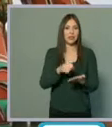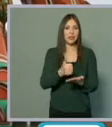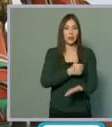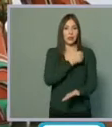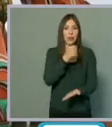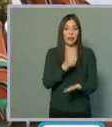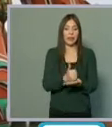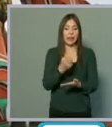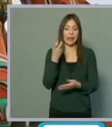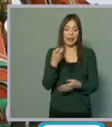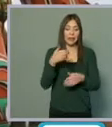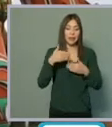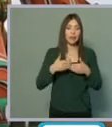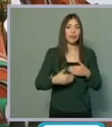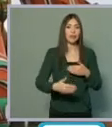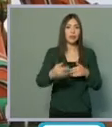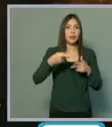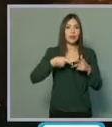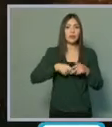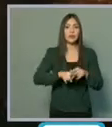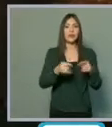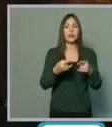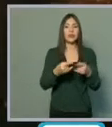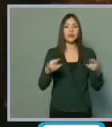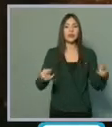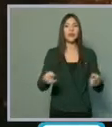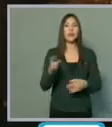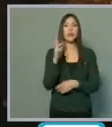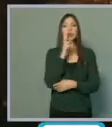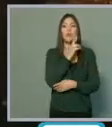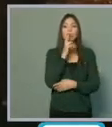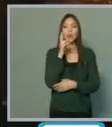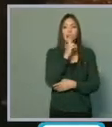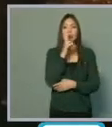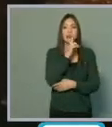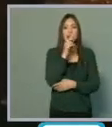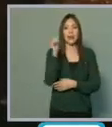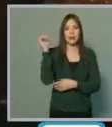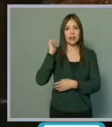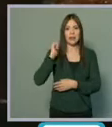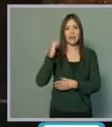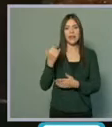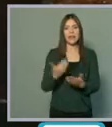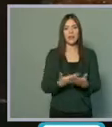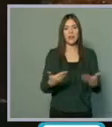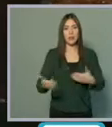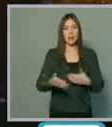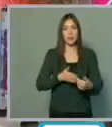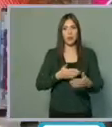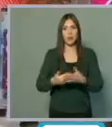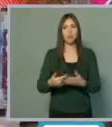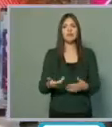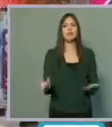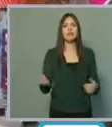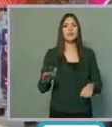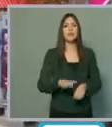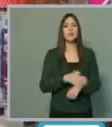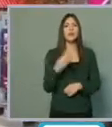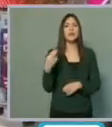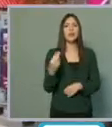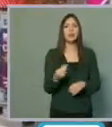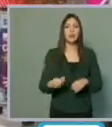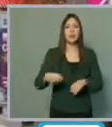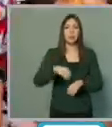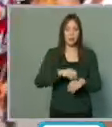se empezó la historia de Rusia, ¿no? De la Rusia antigua y de la Rusia contemporánea. ¿Por qué se llama la Plaza Roja? Mira,